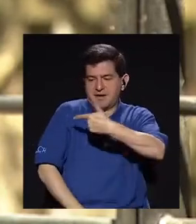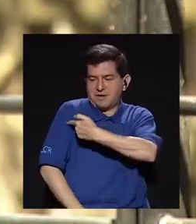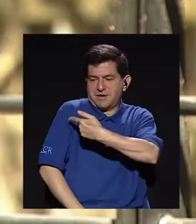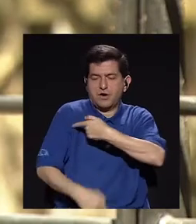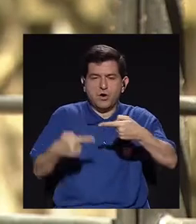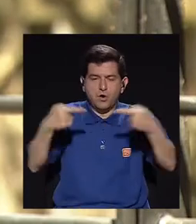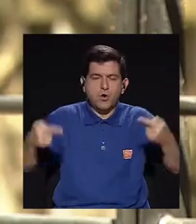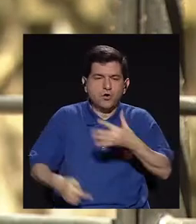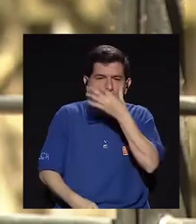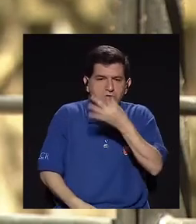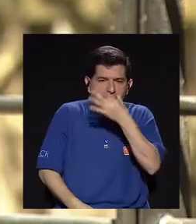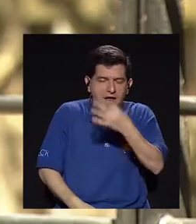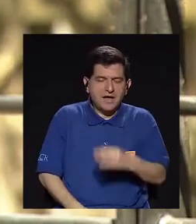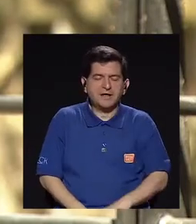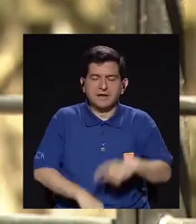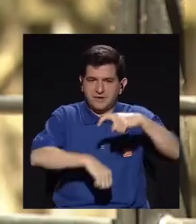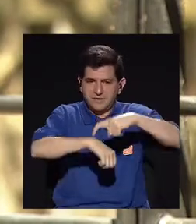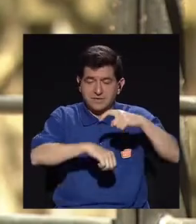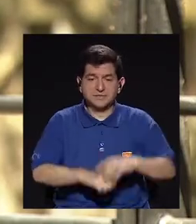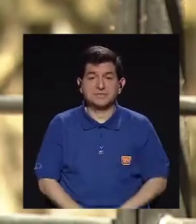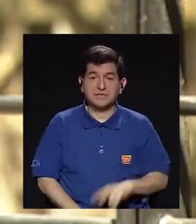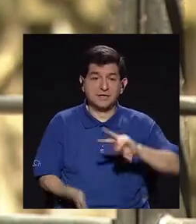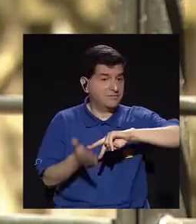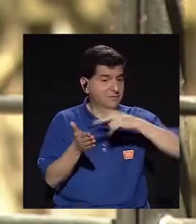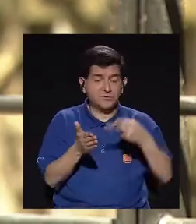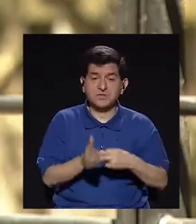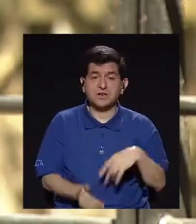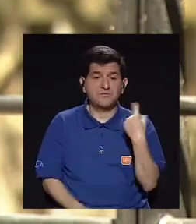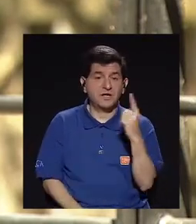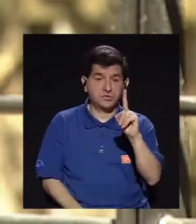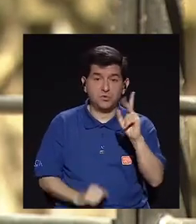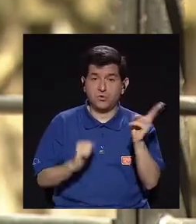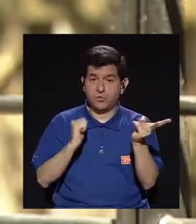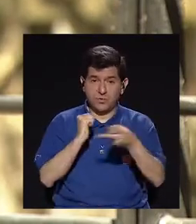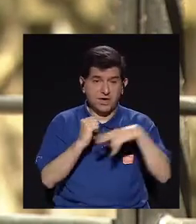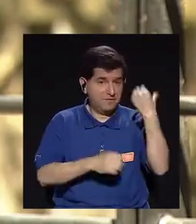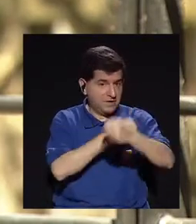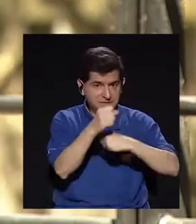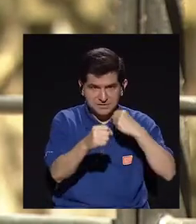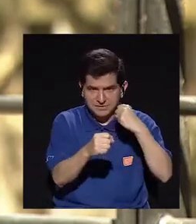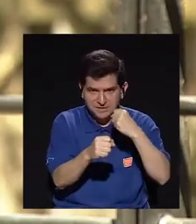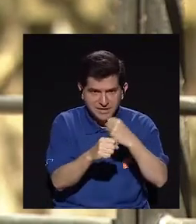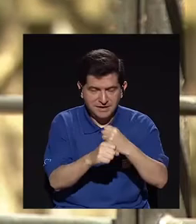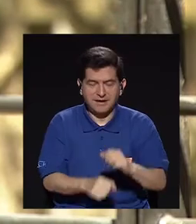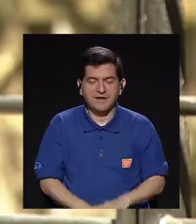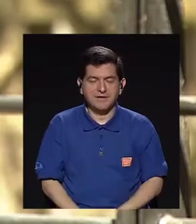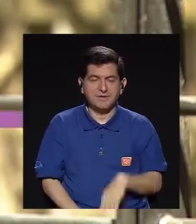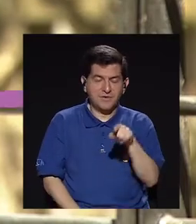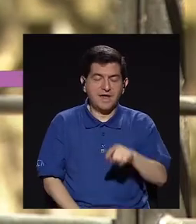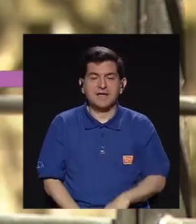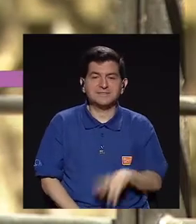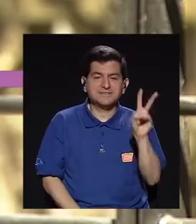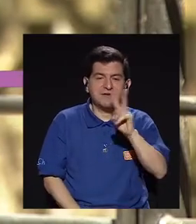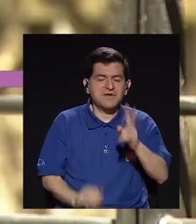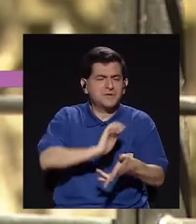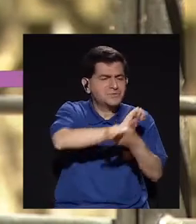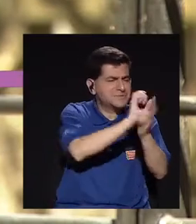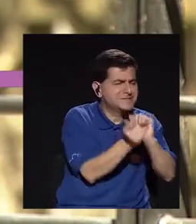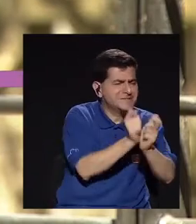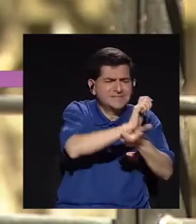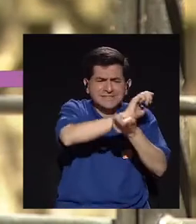estacional, ¿verdad? No es que ya me vacuné este año y ya nunca más me tocan las vacunas, pero ya estoy protegido. Como son virus y